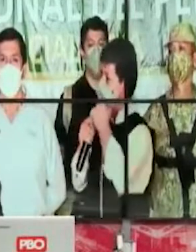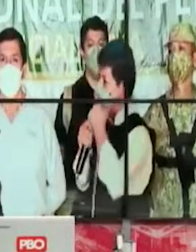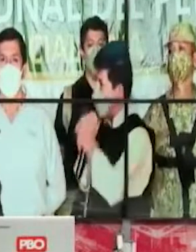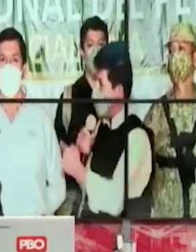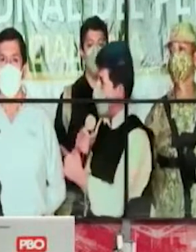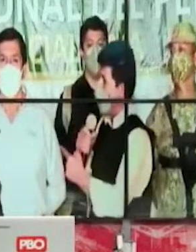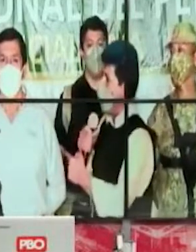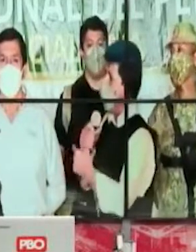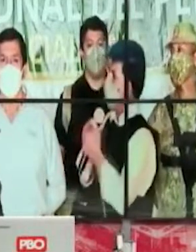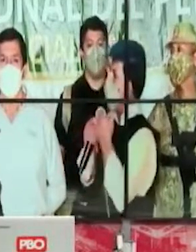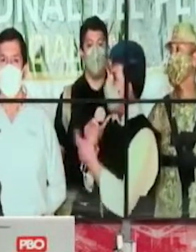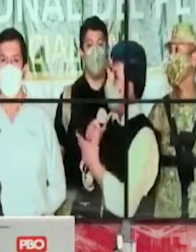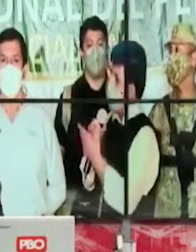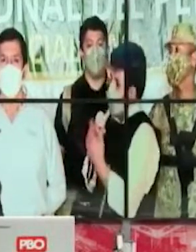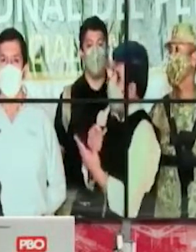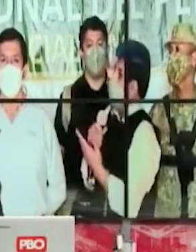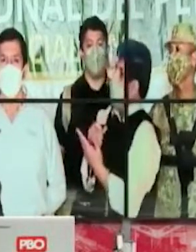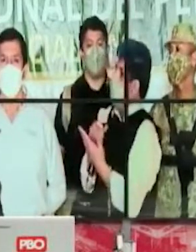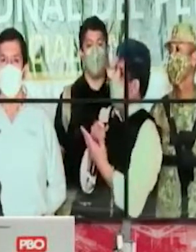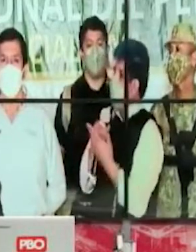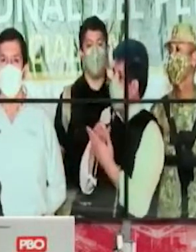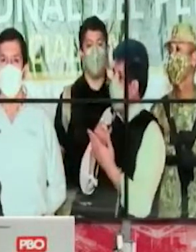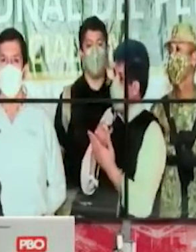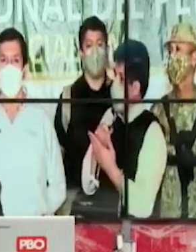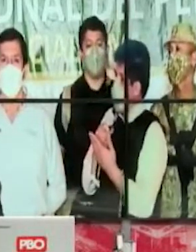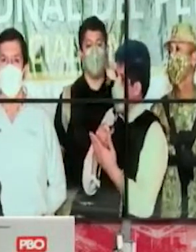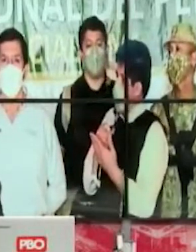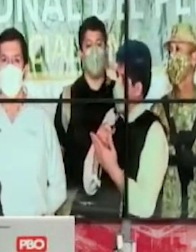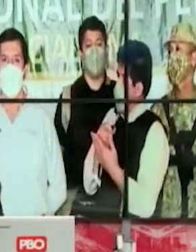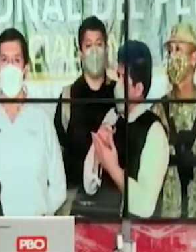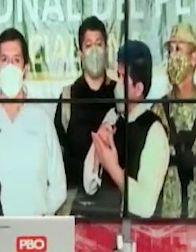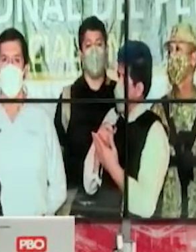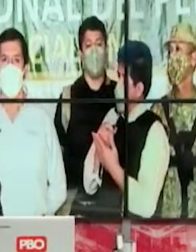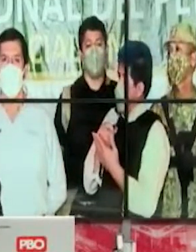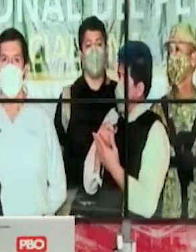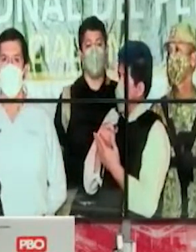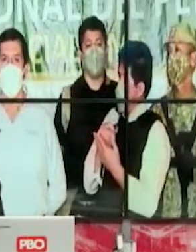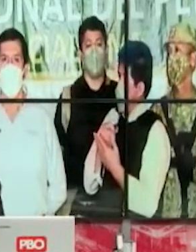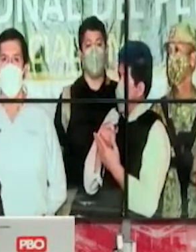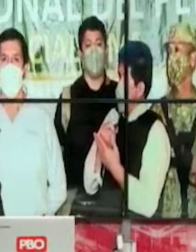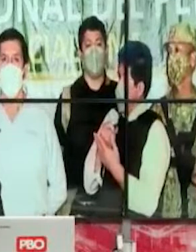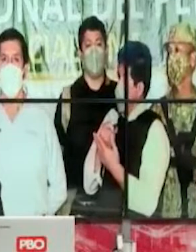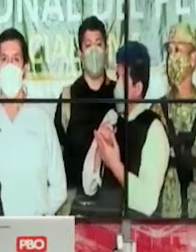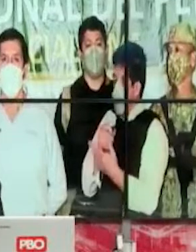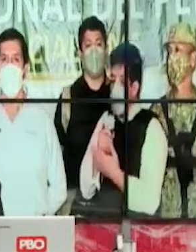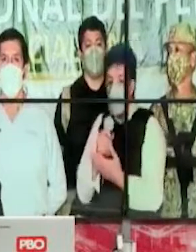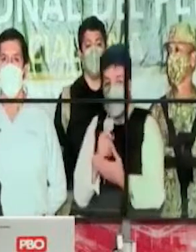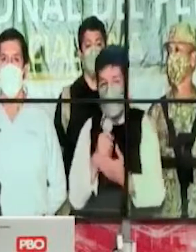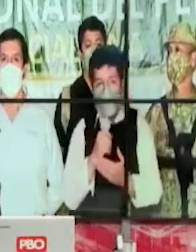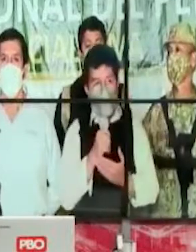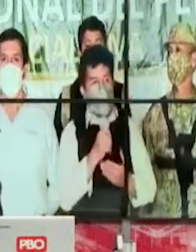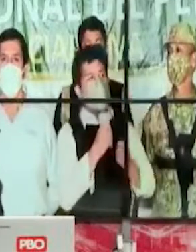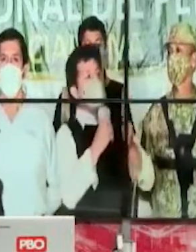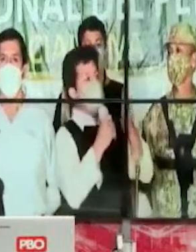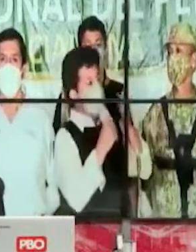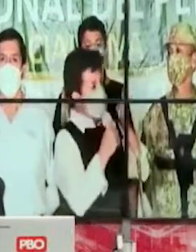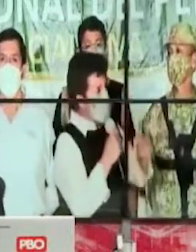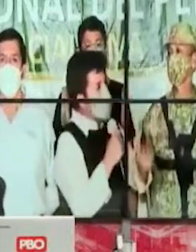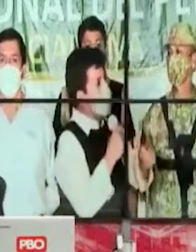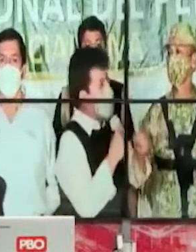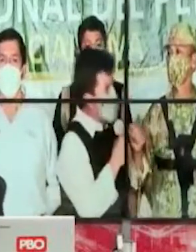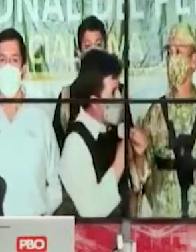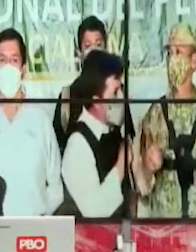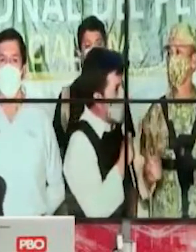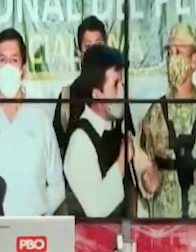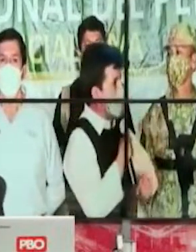una manifestación realmente muy grande y a nivel nacional. Hugo, ¿cómo te imaginas en